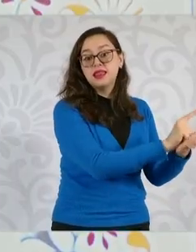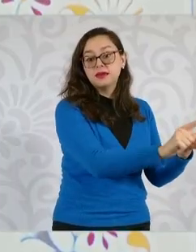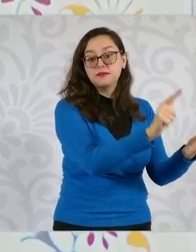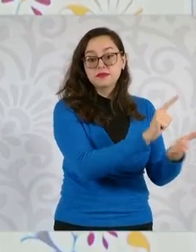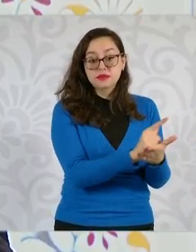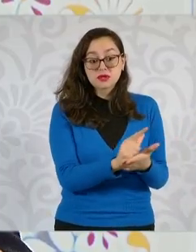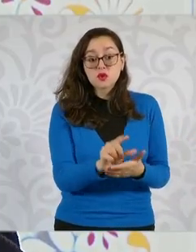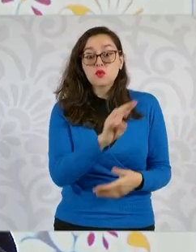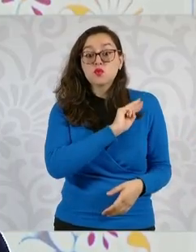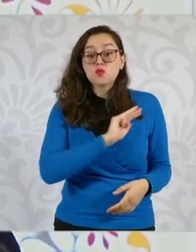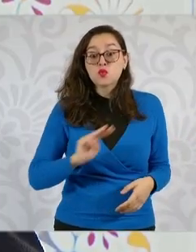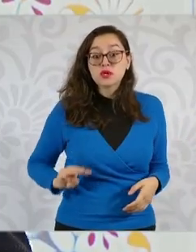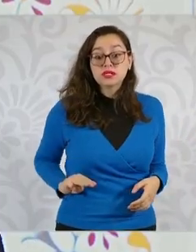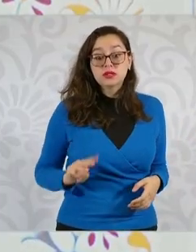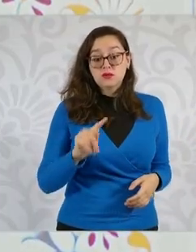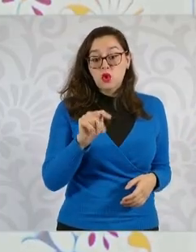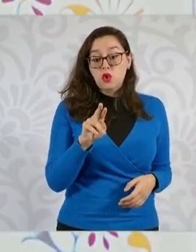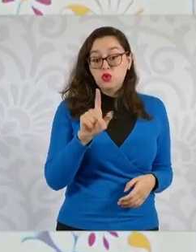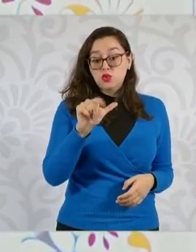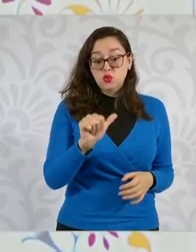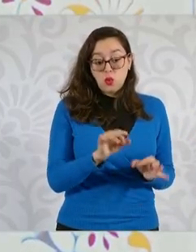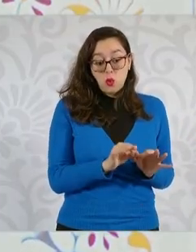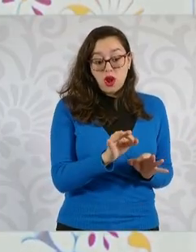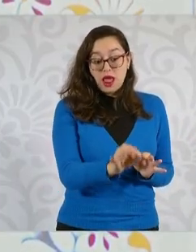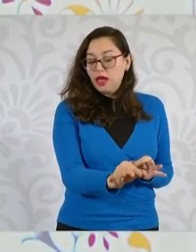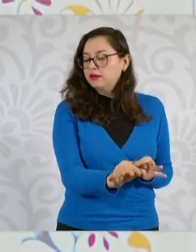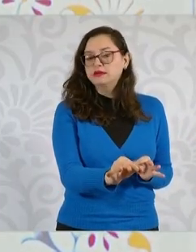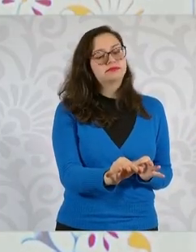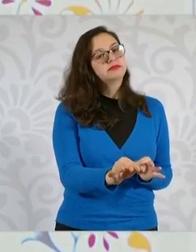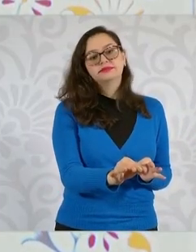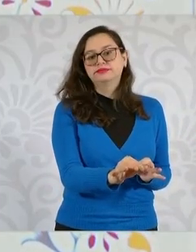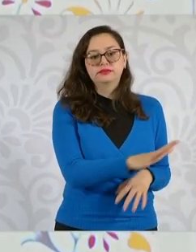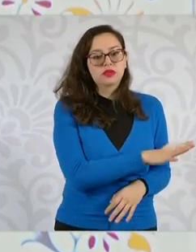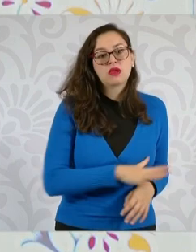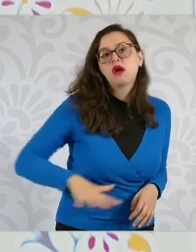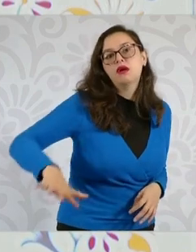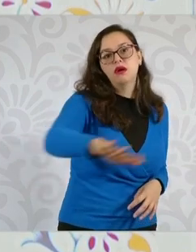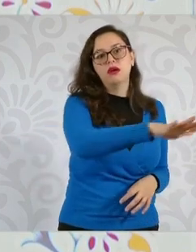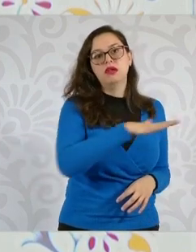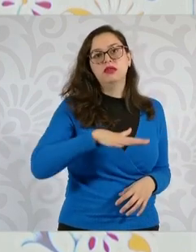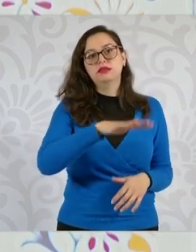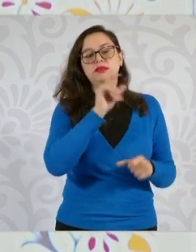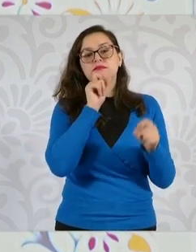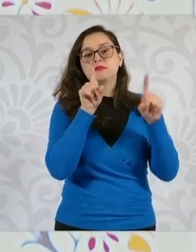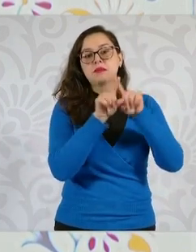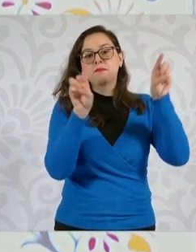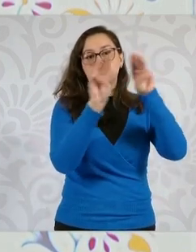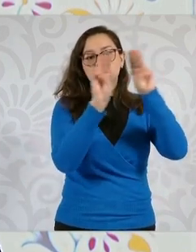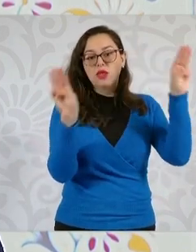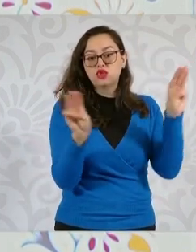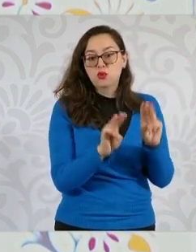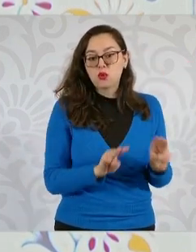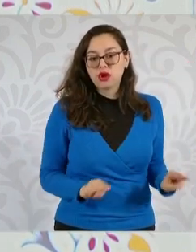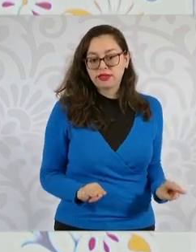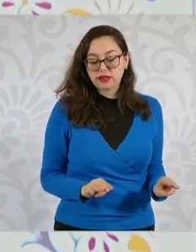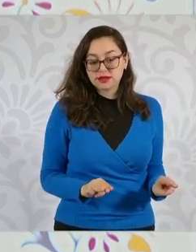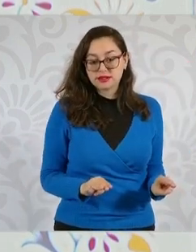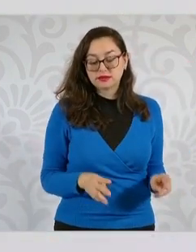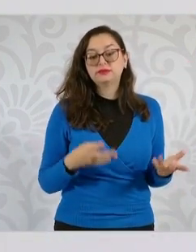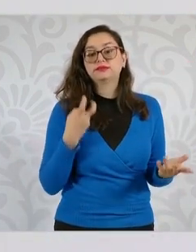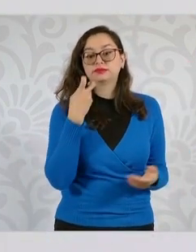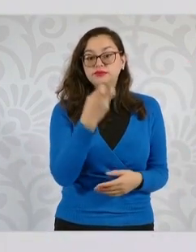municipio de Tula sino desde la zona metropolitana del Valle de México entonces está trabajando en el